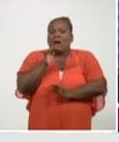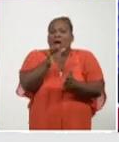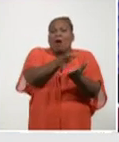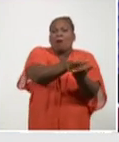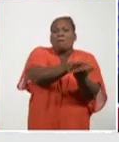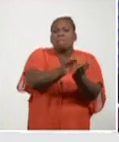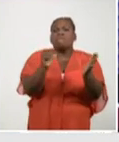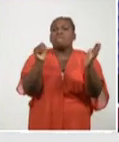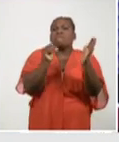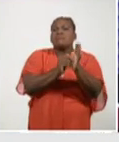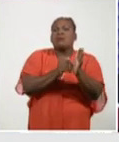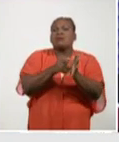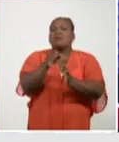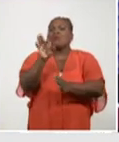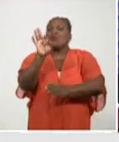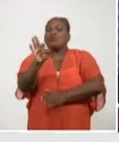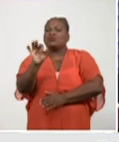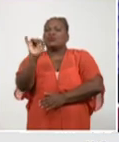1.865